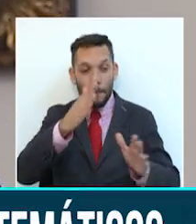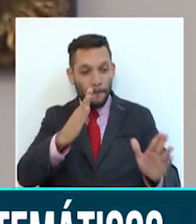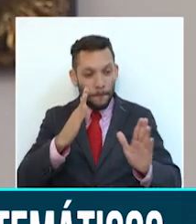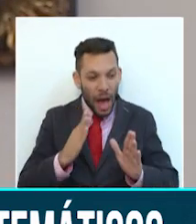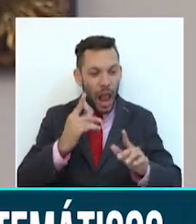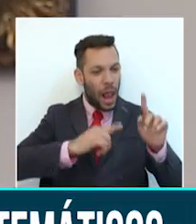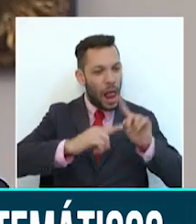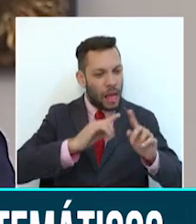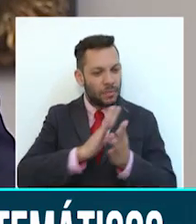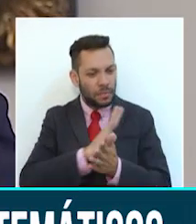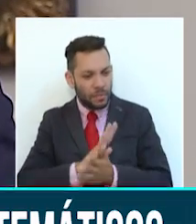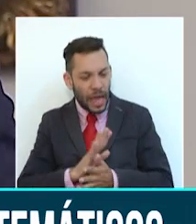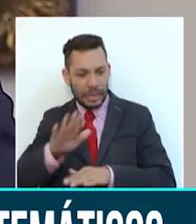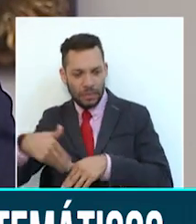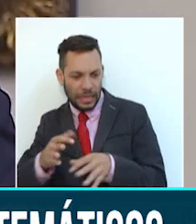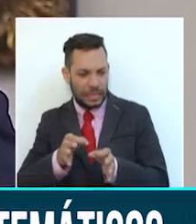explicar, actuar.